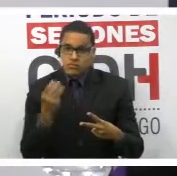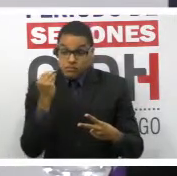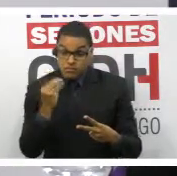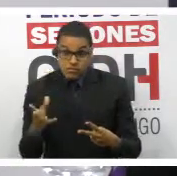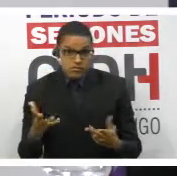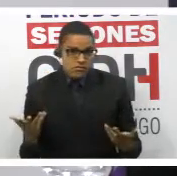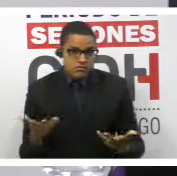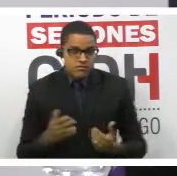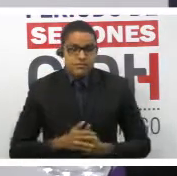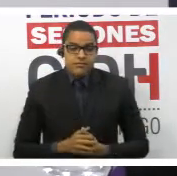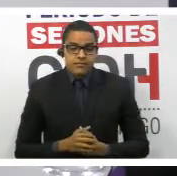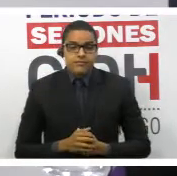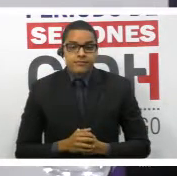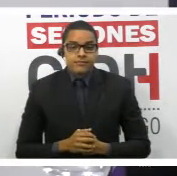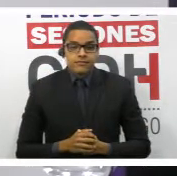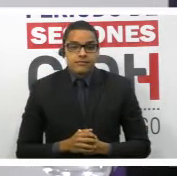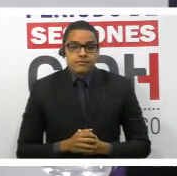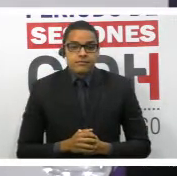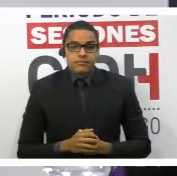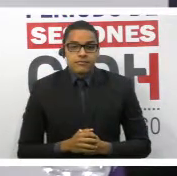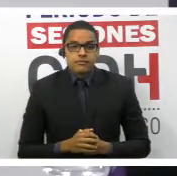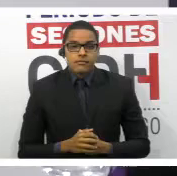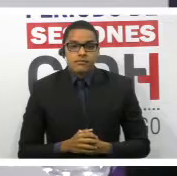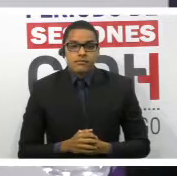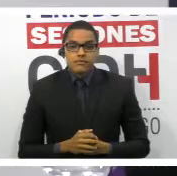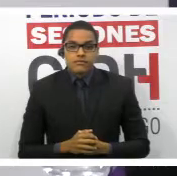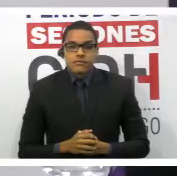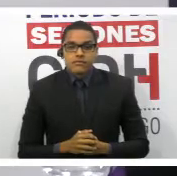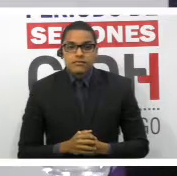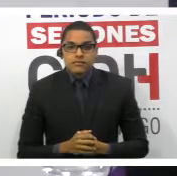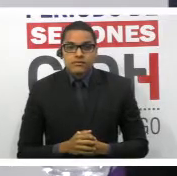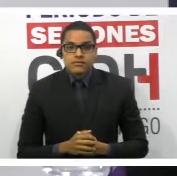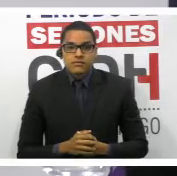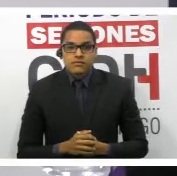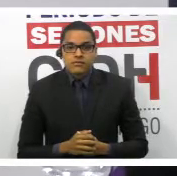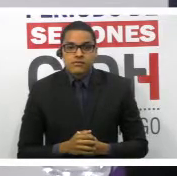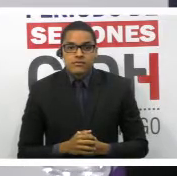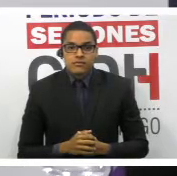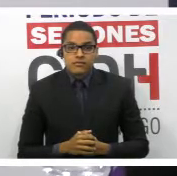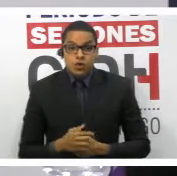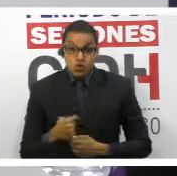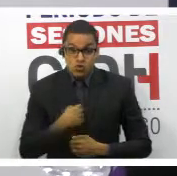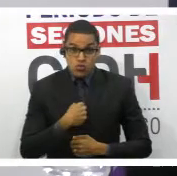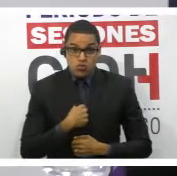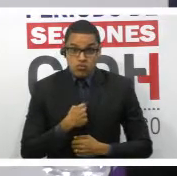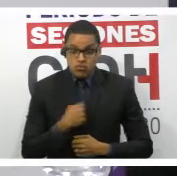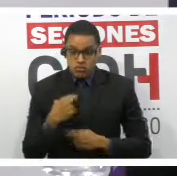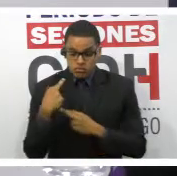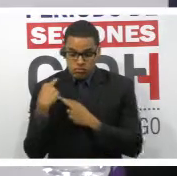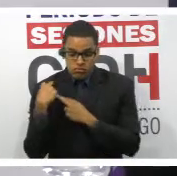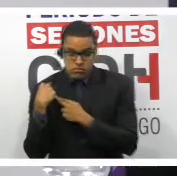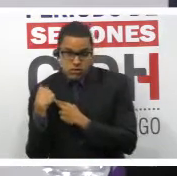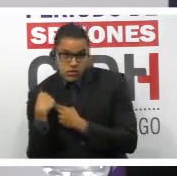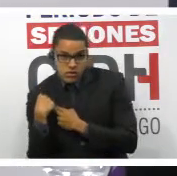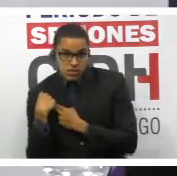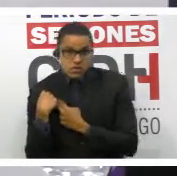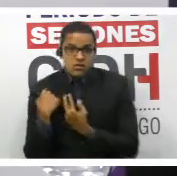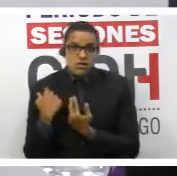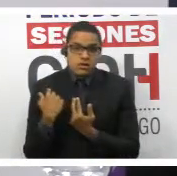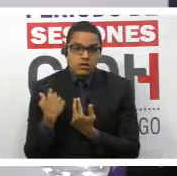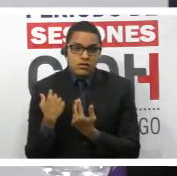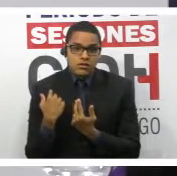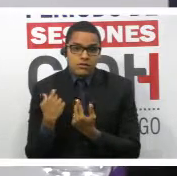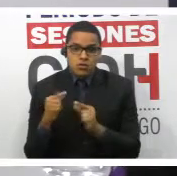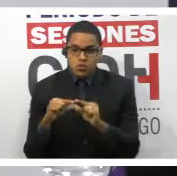hecho para la relatoría a mi cargo soy relator para personas privadas de la libertad